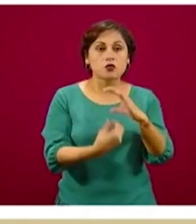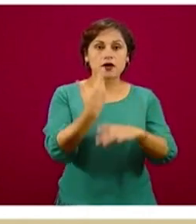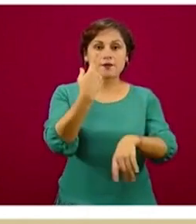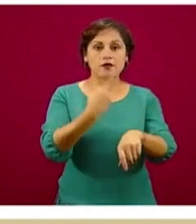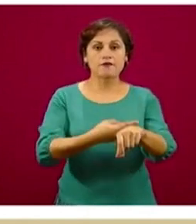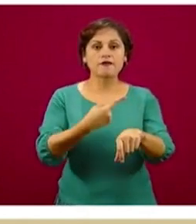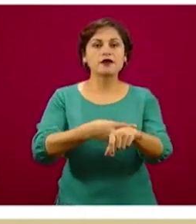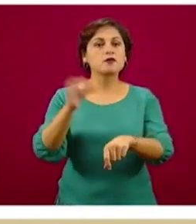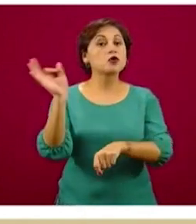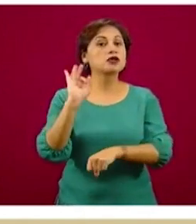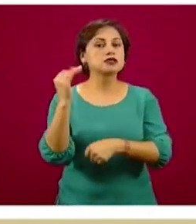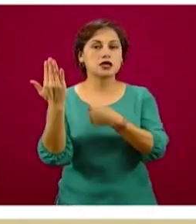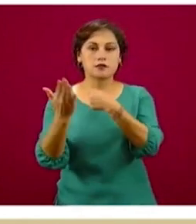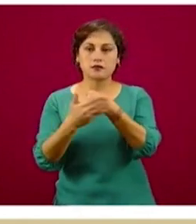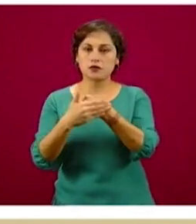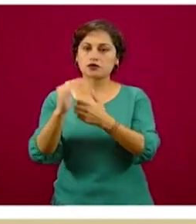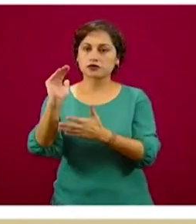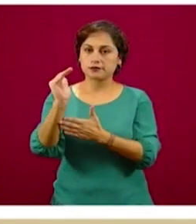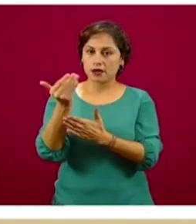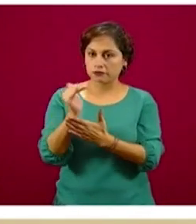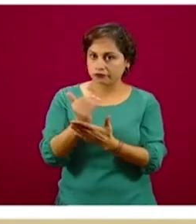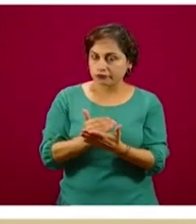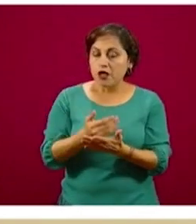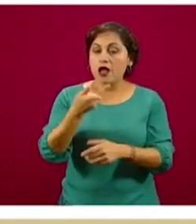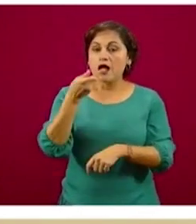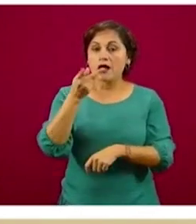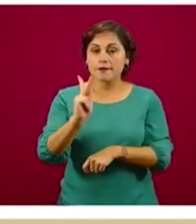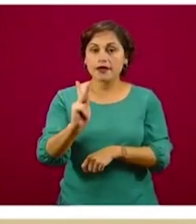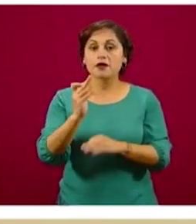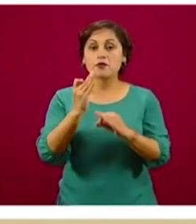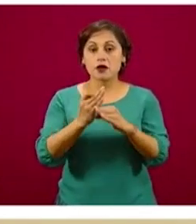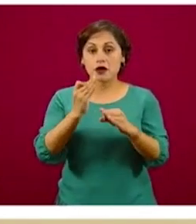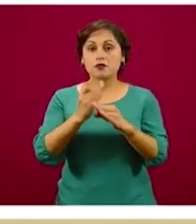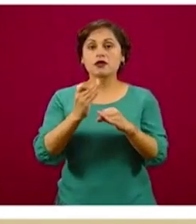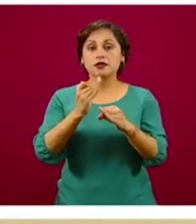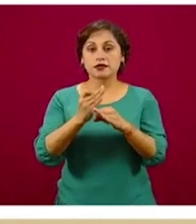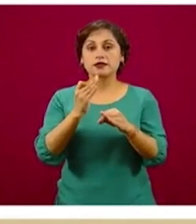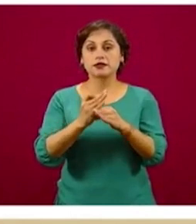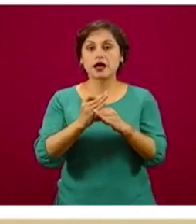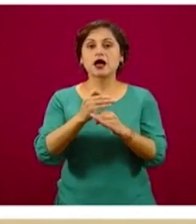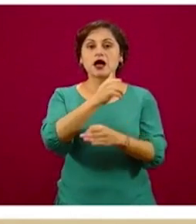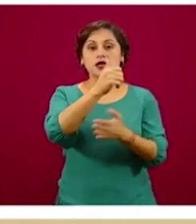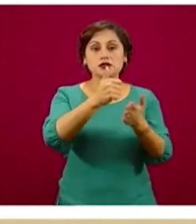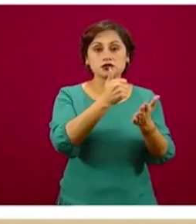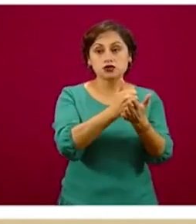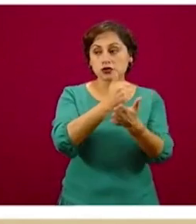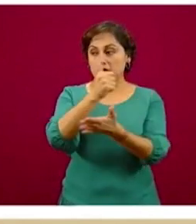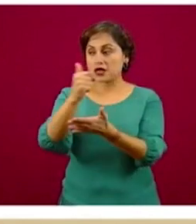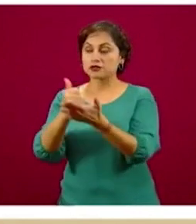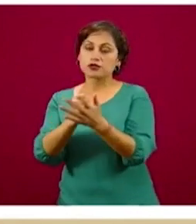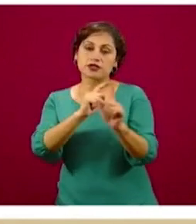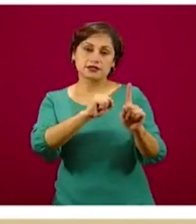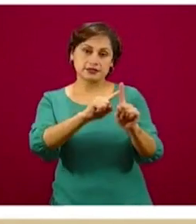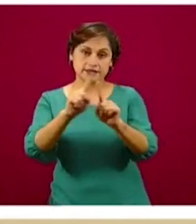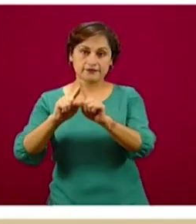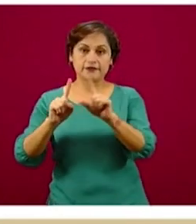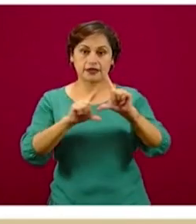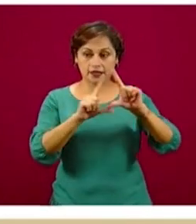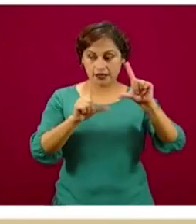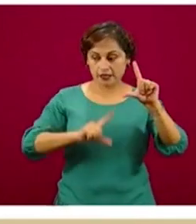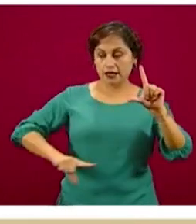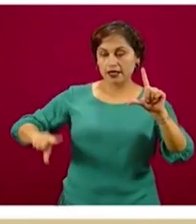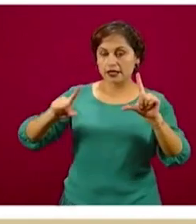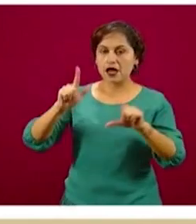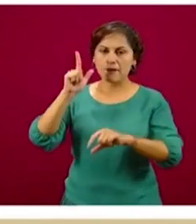pero al tiempo que se ocurre también tenemos distintas ciudades que las detallaremos mañana o pasado